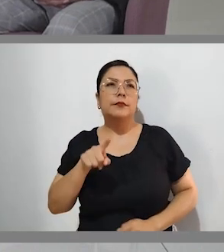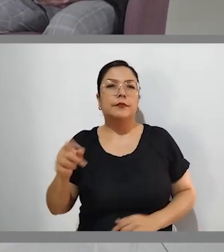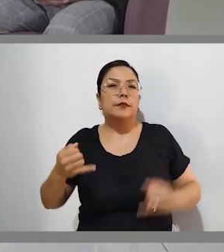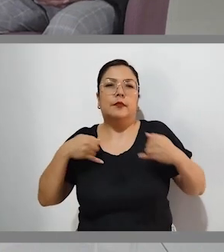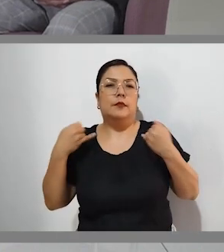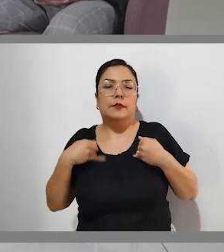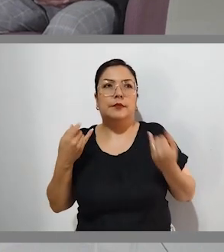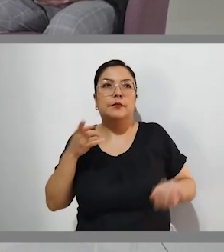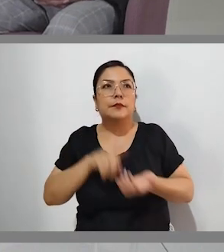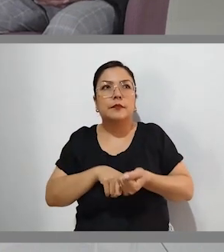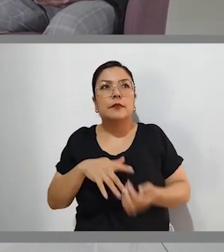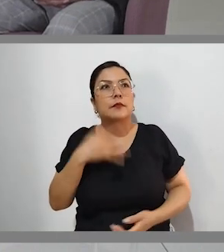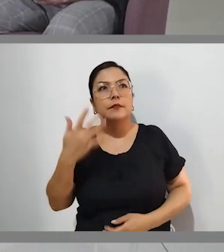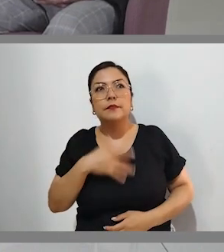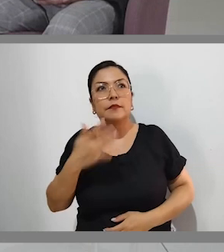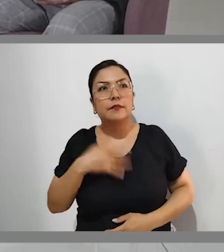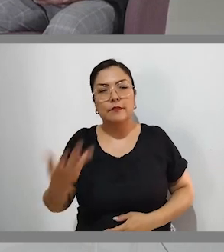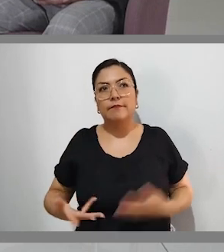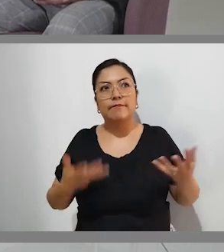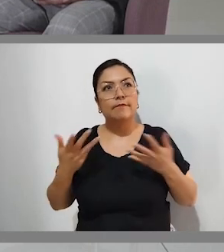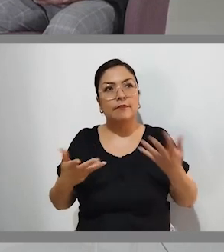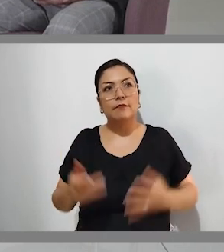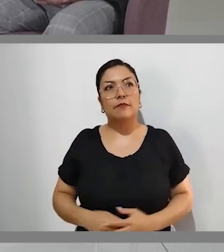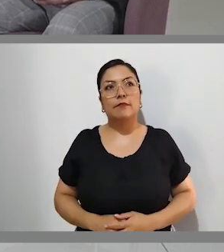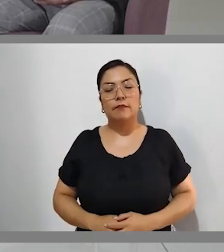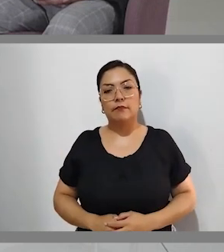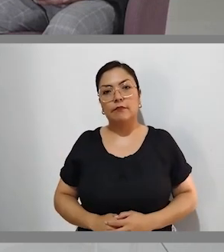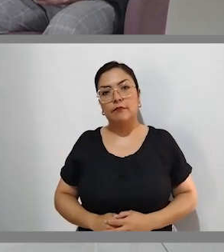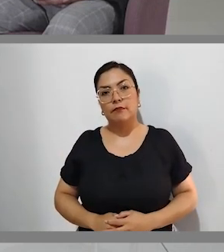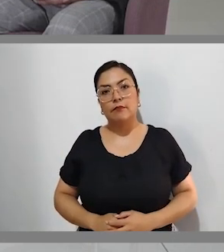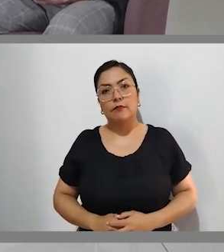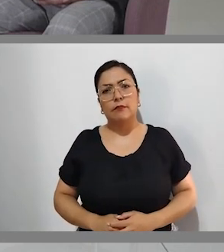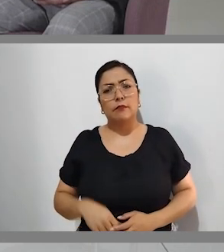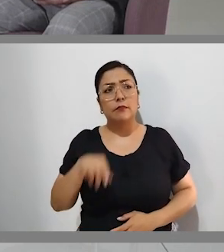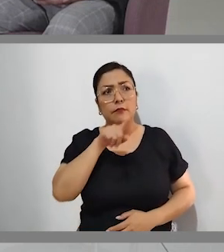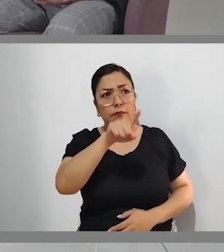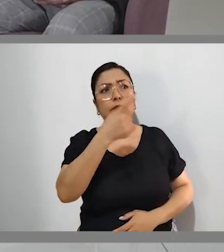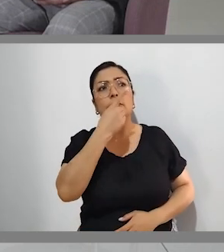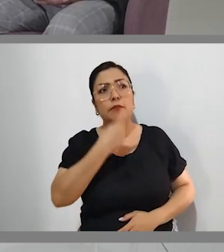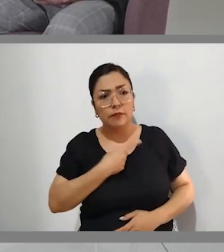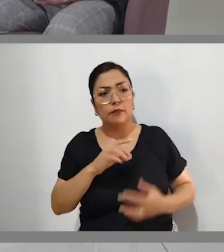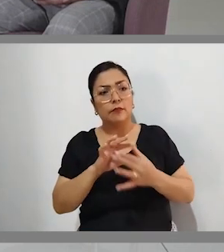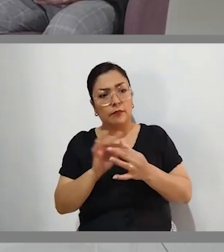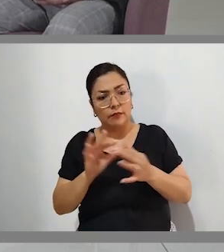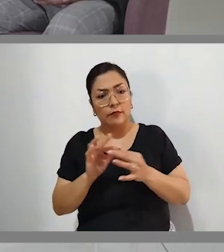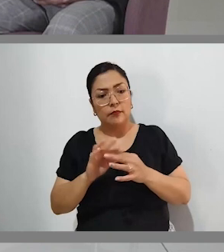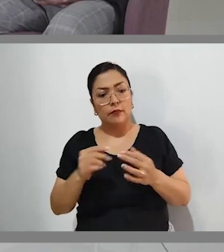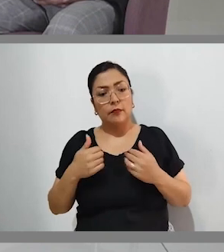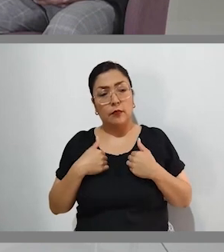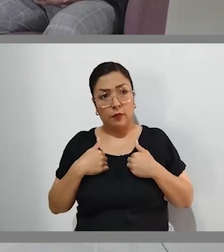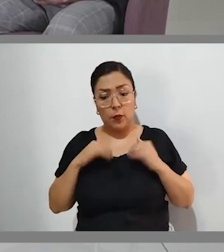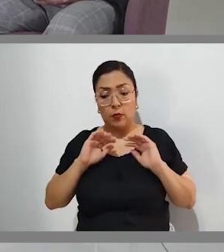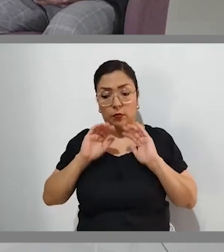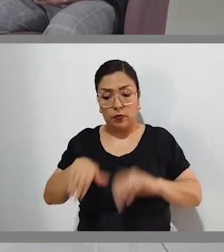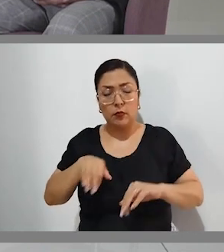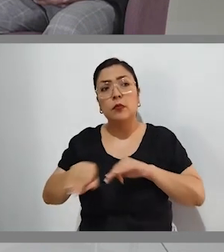muchas veces qué motivación le podríamos dar o referenciar para que ingresen ellos a este mundo laboral en